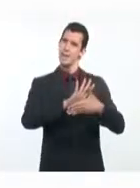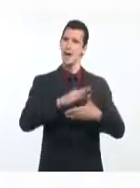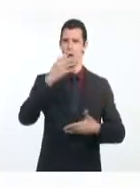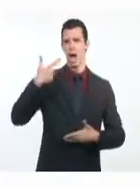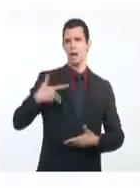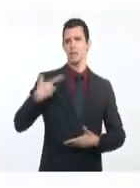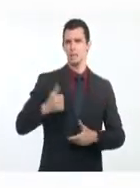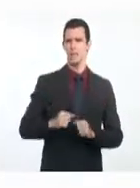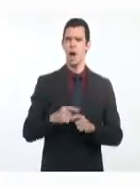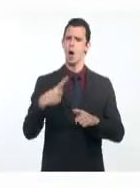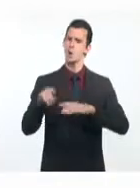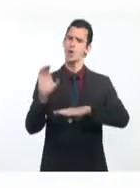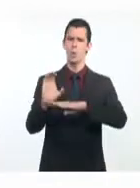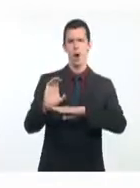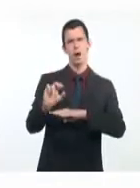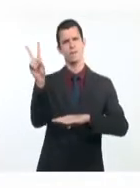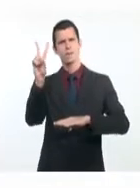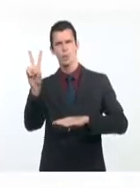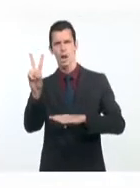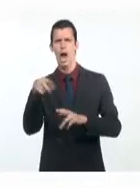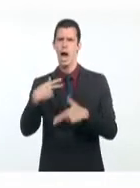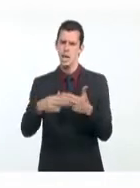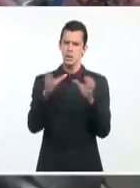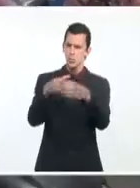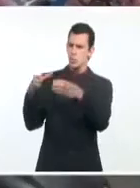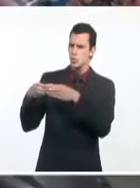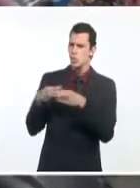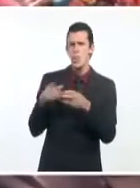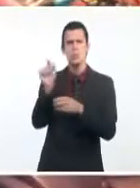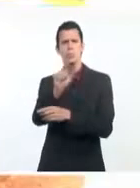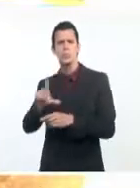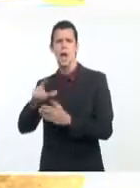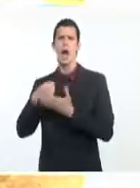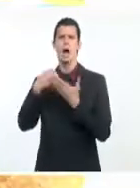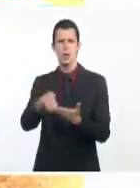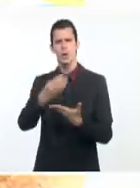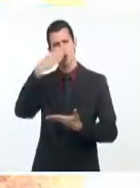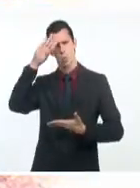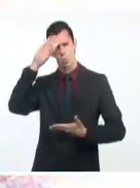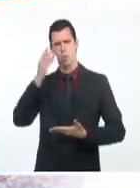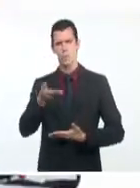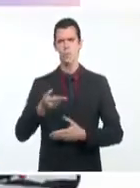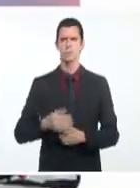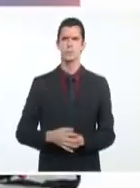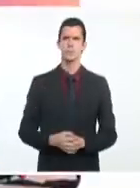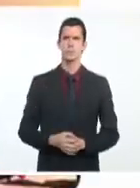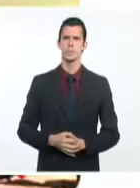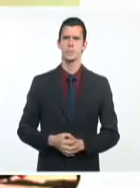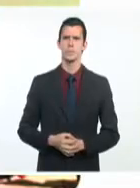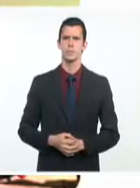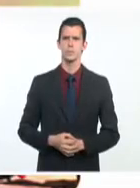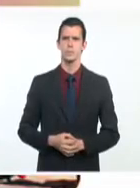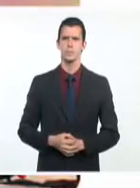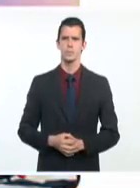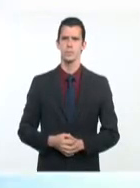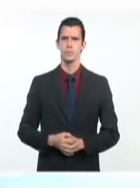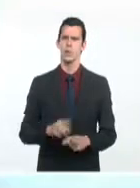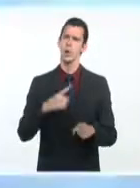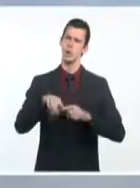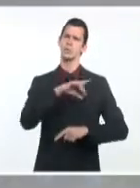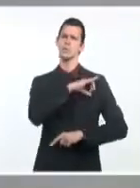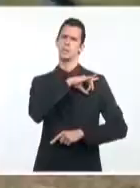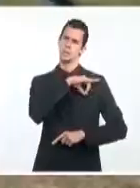en Ecuador y Venezuela refrendaron el apoyo a su país de origen, lo mismo que las manifestaciones ocurridas en Chile, Honduras,